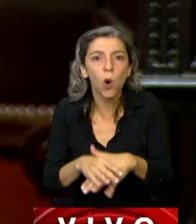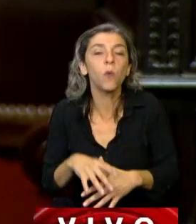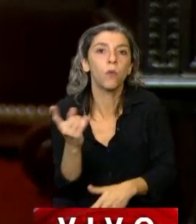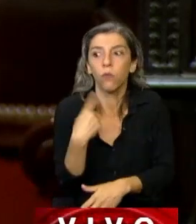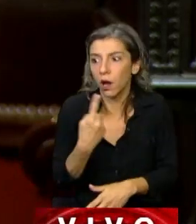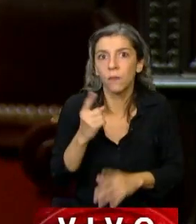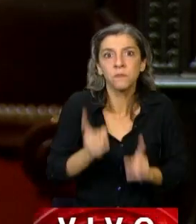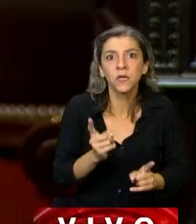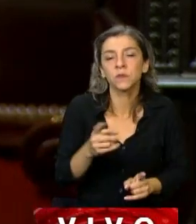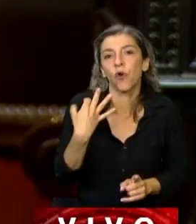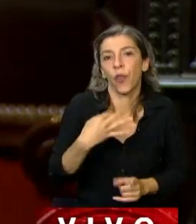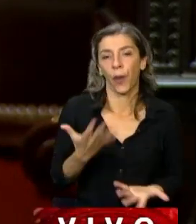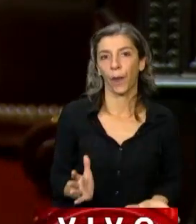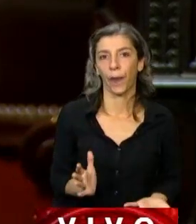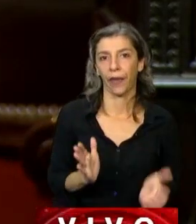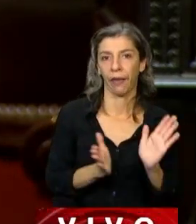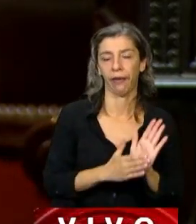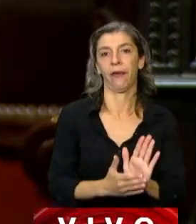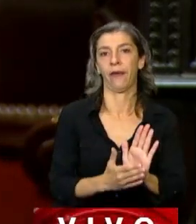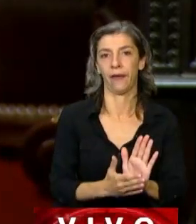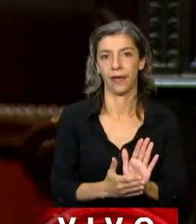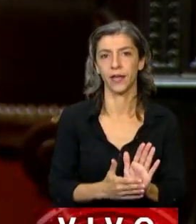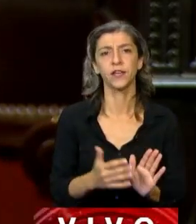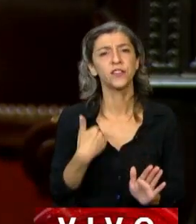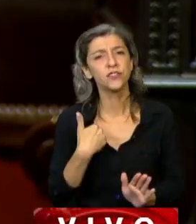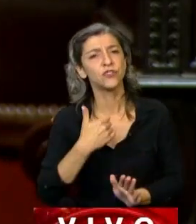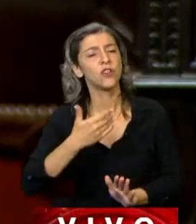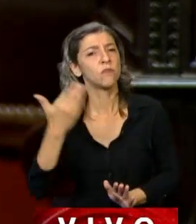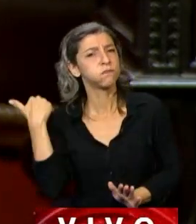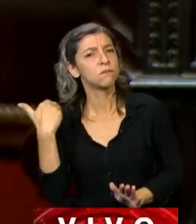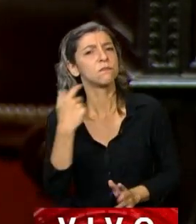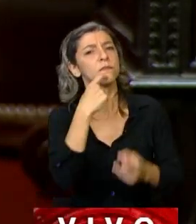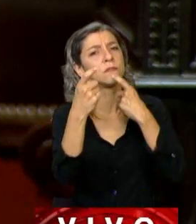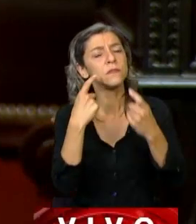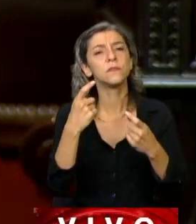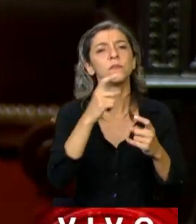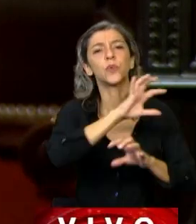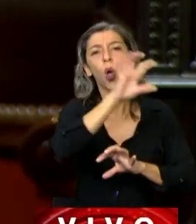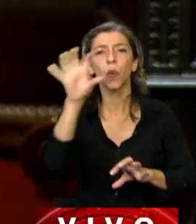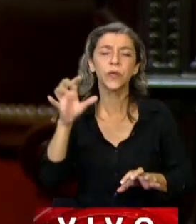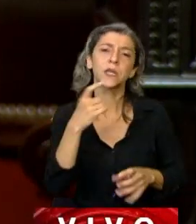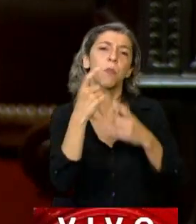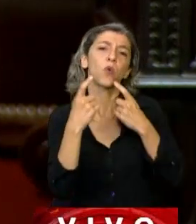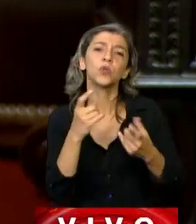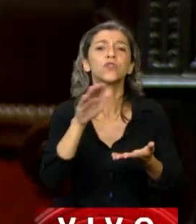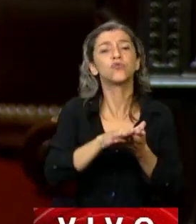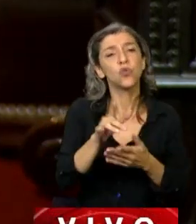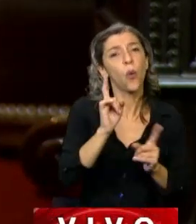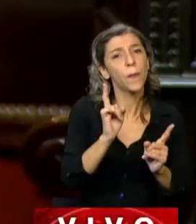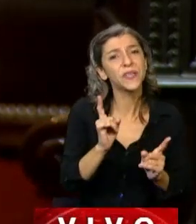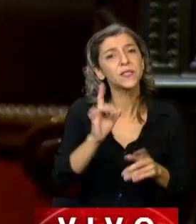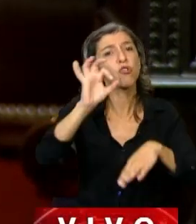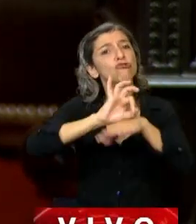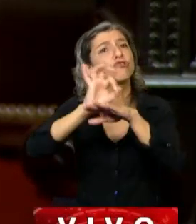De hecho, le he preguntado a algunos colegas de provincias donde hoy hay tolerancia cero, cuáles fueron los